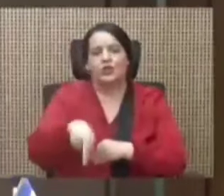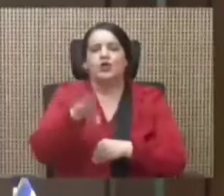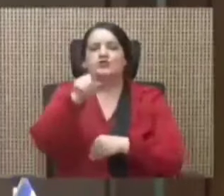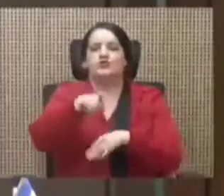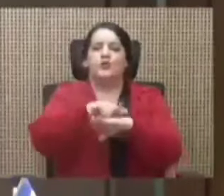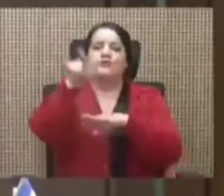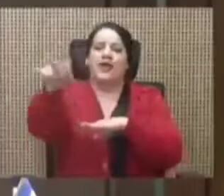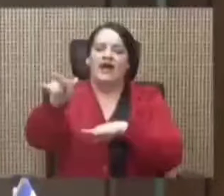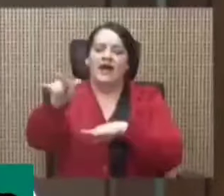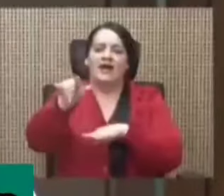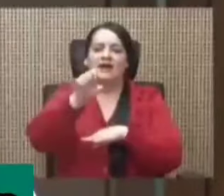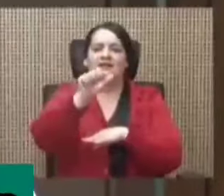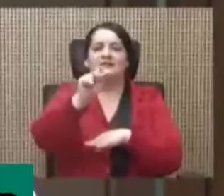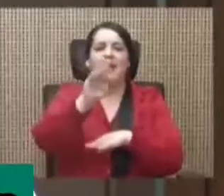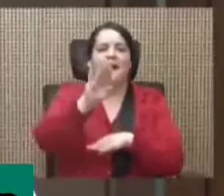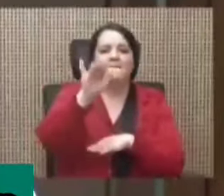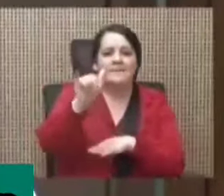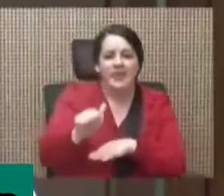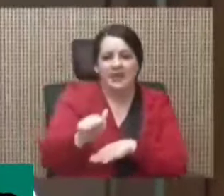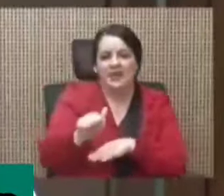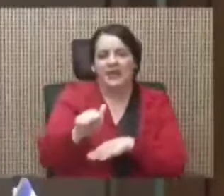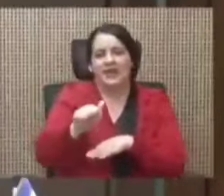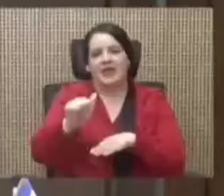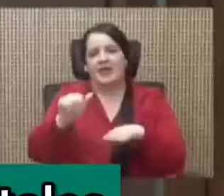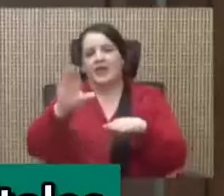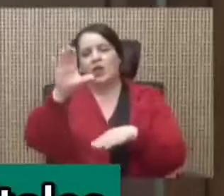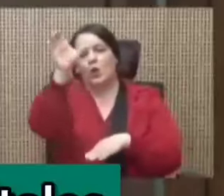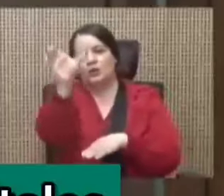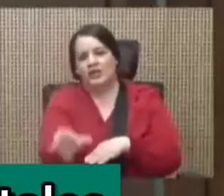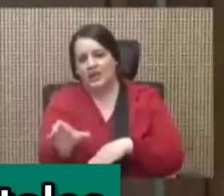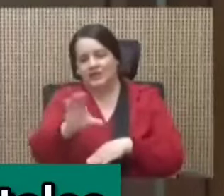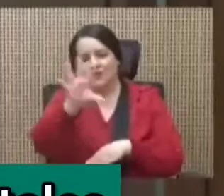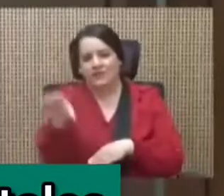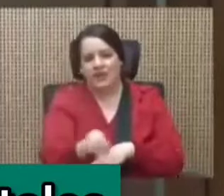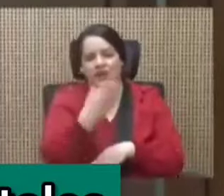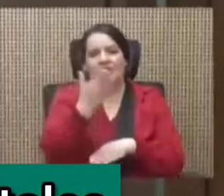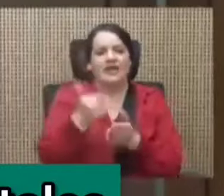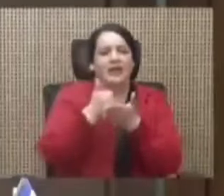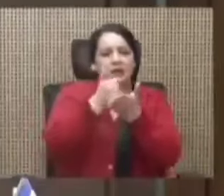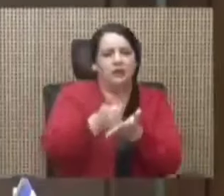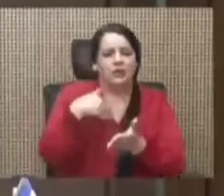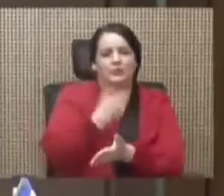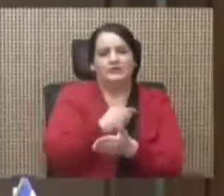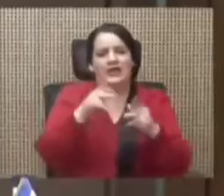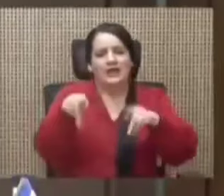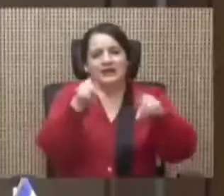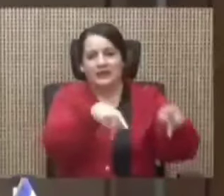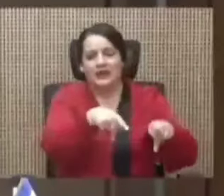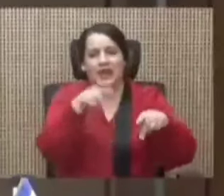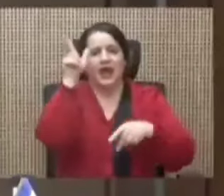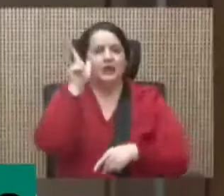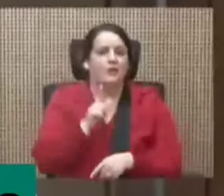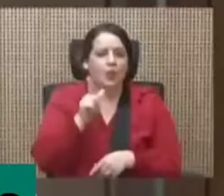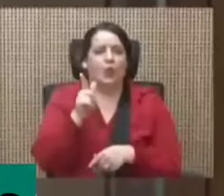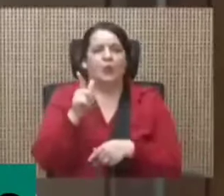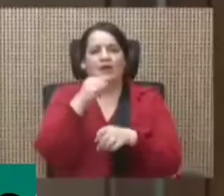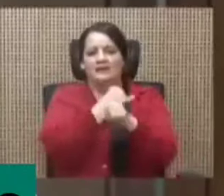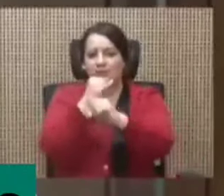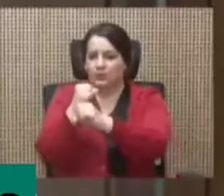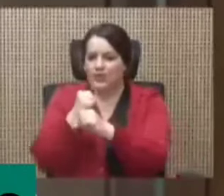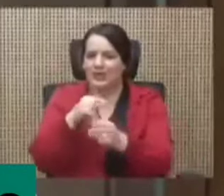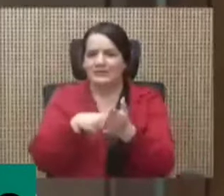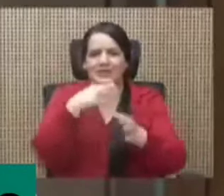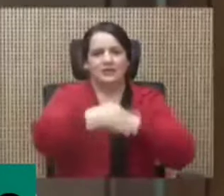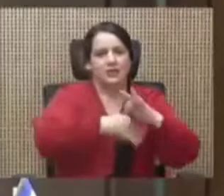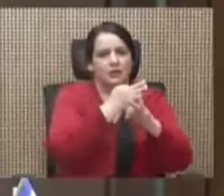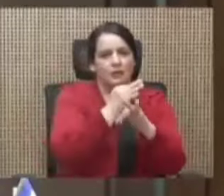continente africano. ¿En qué le ayuda a nuestra gente en Limón? ¿En qué le ayuda a nuestra gente en los hospitales? ¿En qué le ayuda a la institucionalidad este tipo de viajes a este